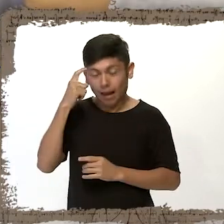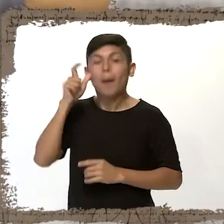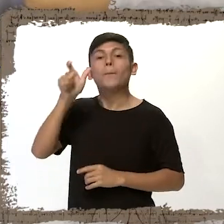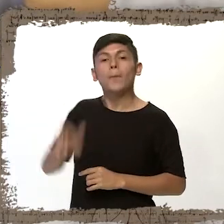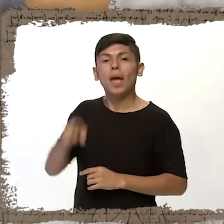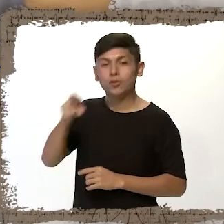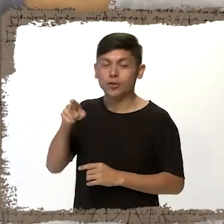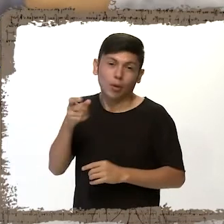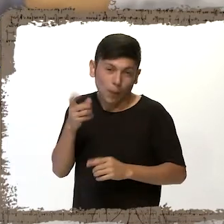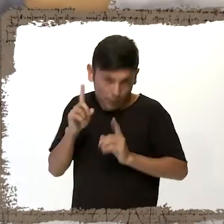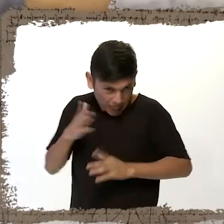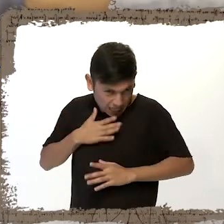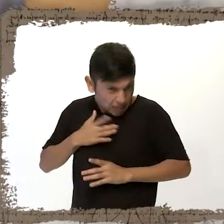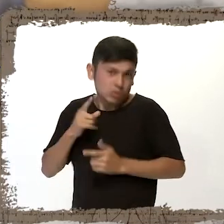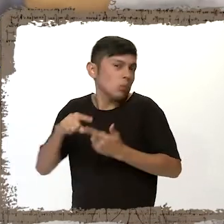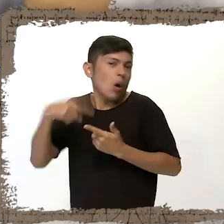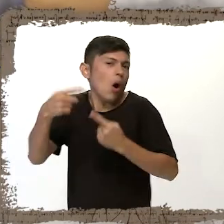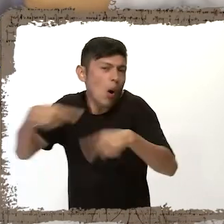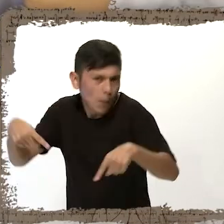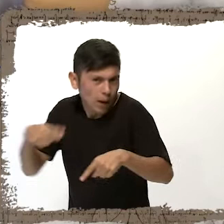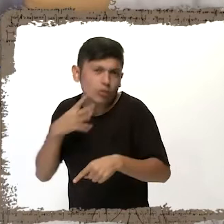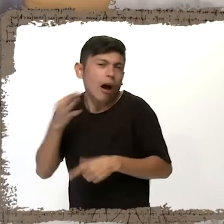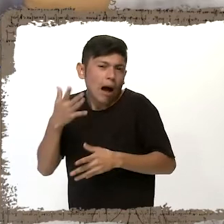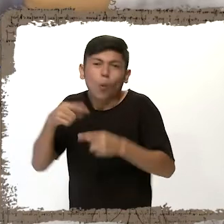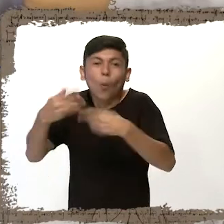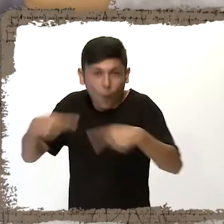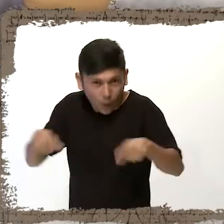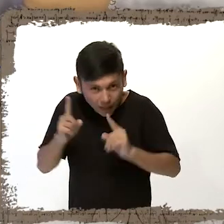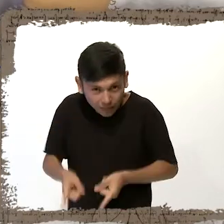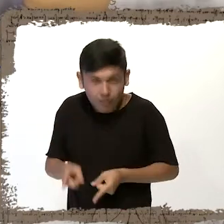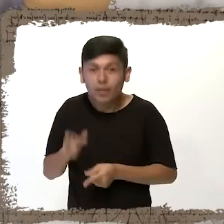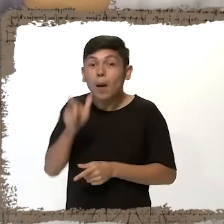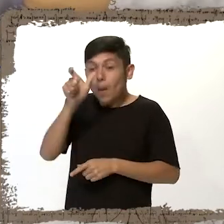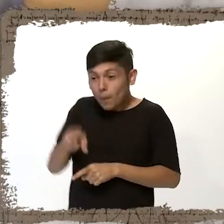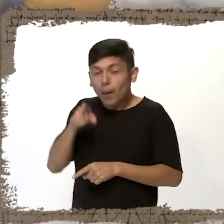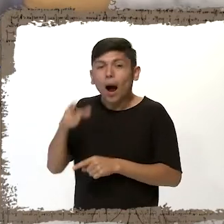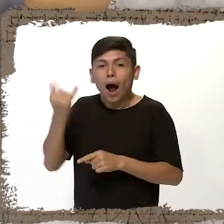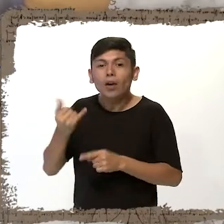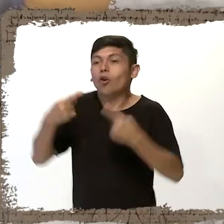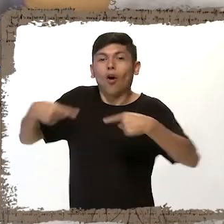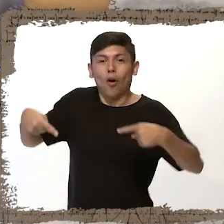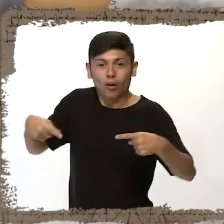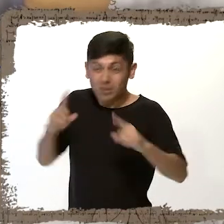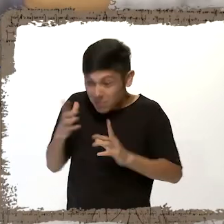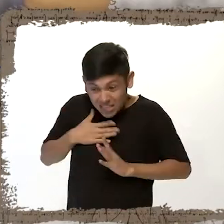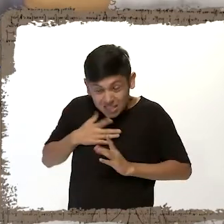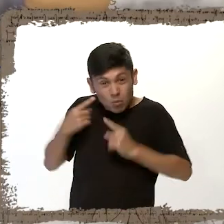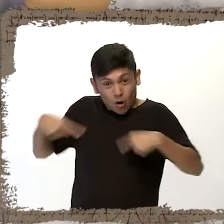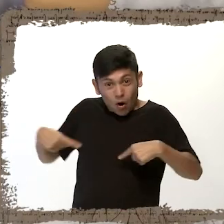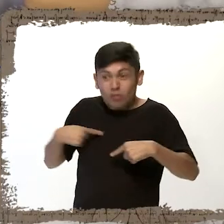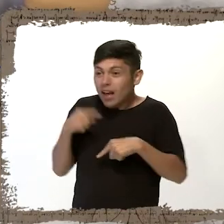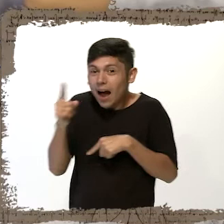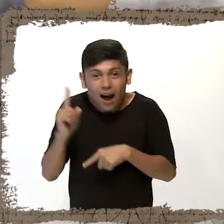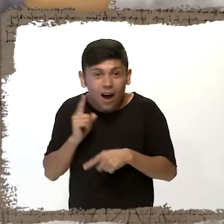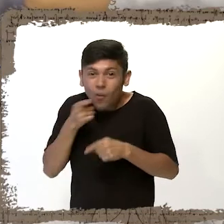en un personaje, que puede ser vos, o un objeto, o hasta un juguete. Y a ese personaje le pasan cosas, como te pasan